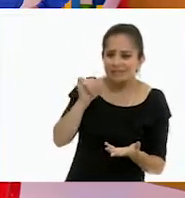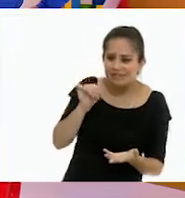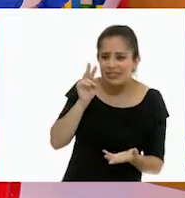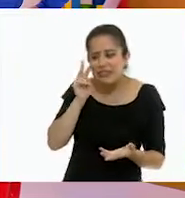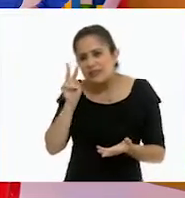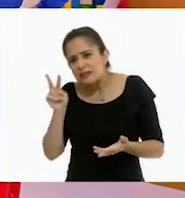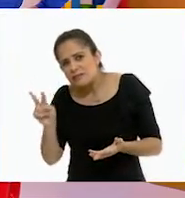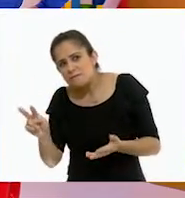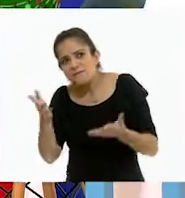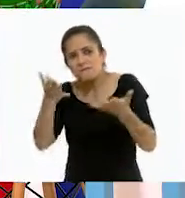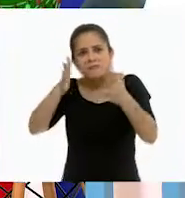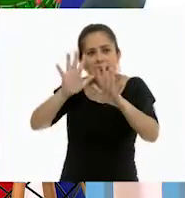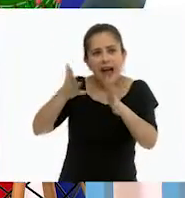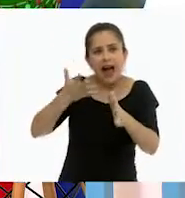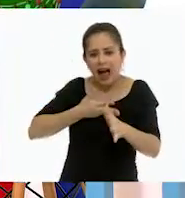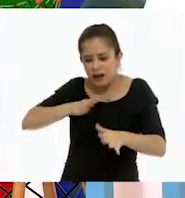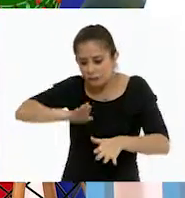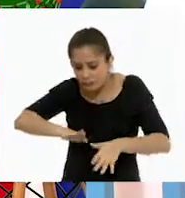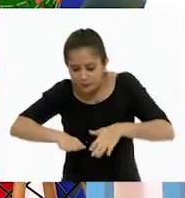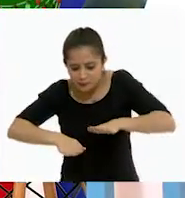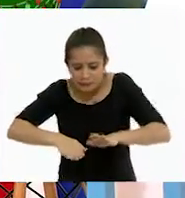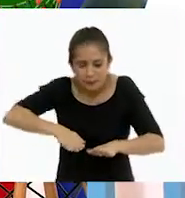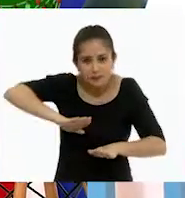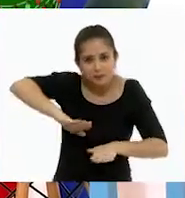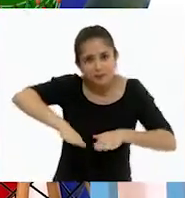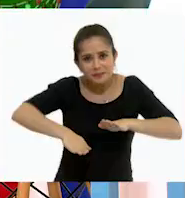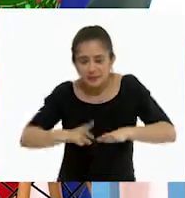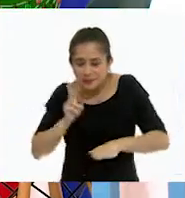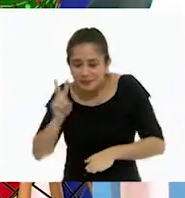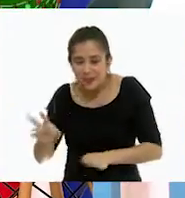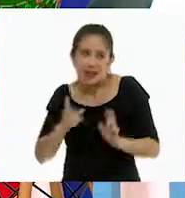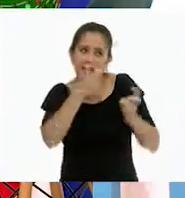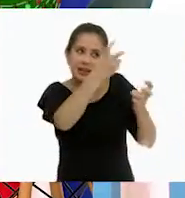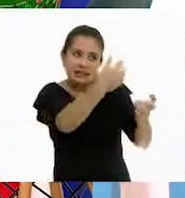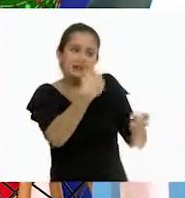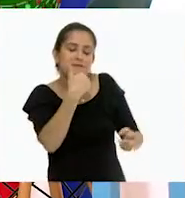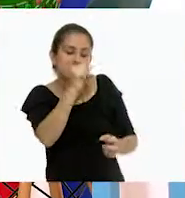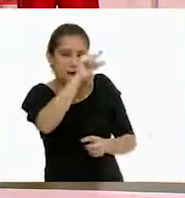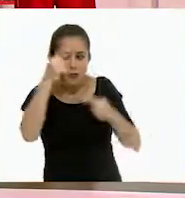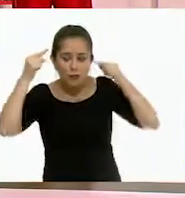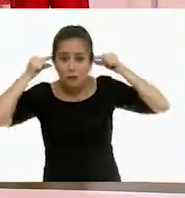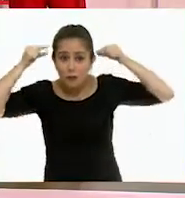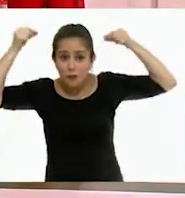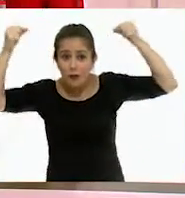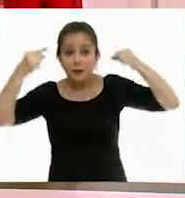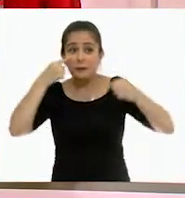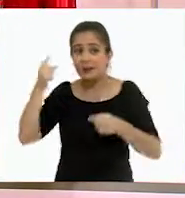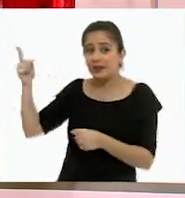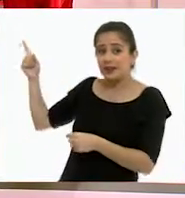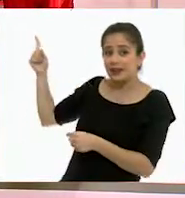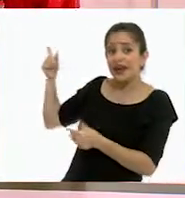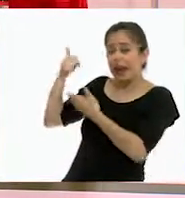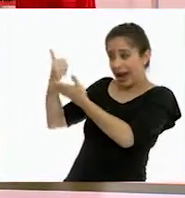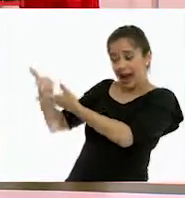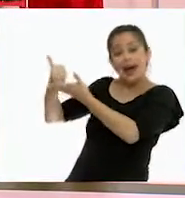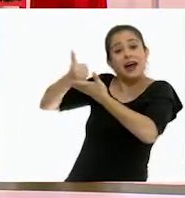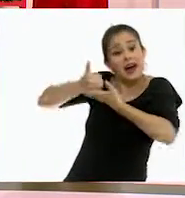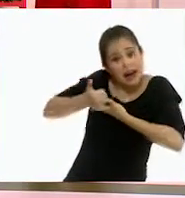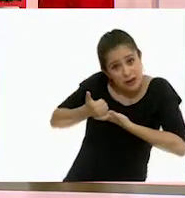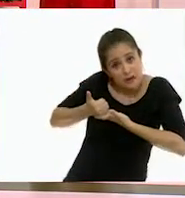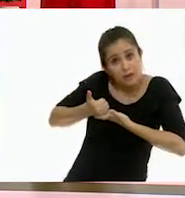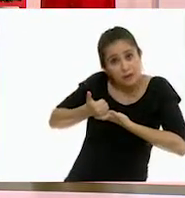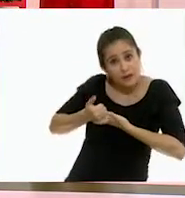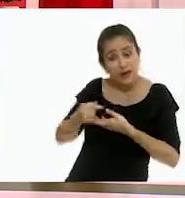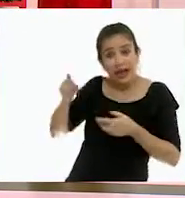ahí unas huellitas. Unas huellitas. Ah, pues es la primera parte, ya lo vas a ver pronto. El Duende Filindrín nos va a ayudar porque se va a meter por